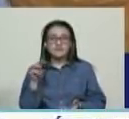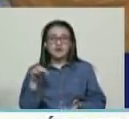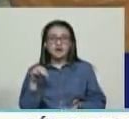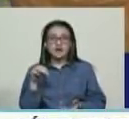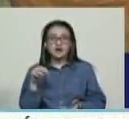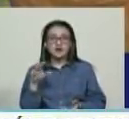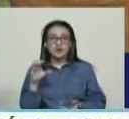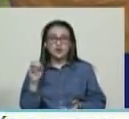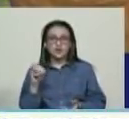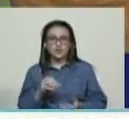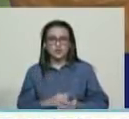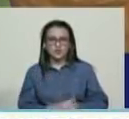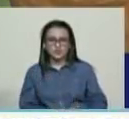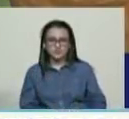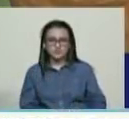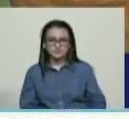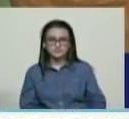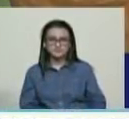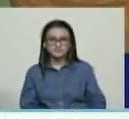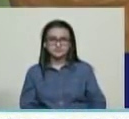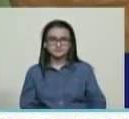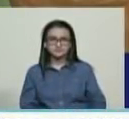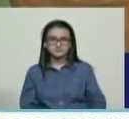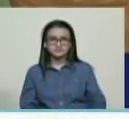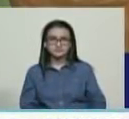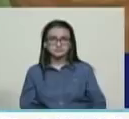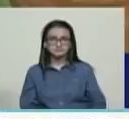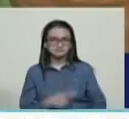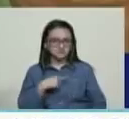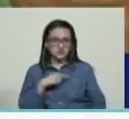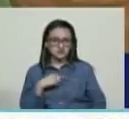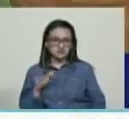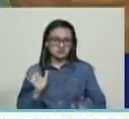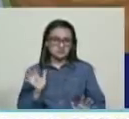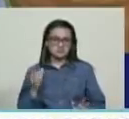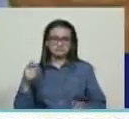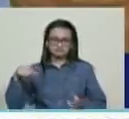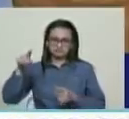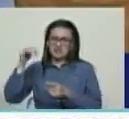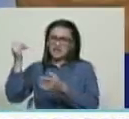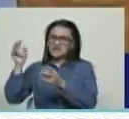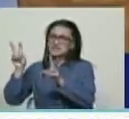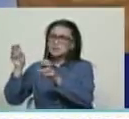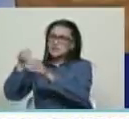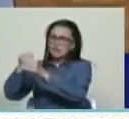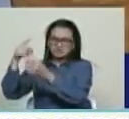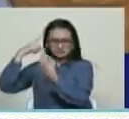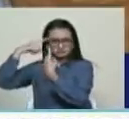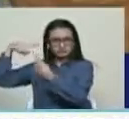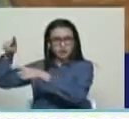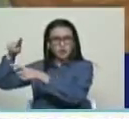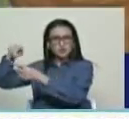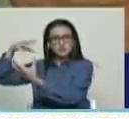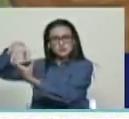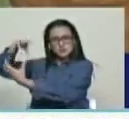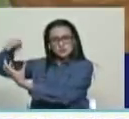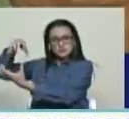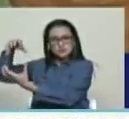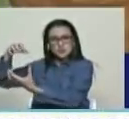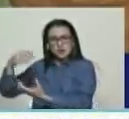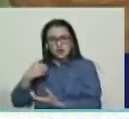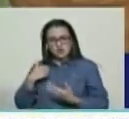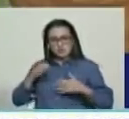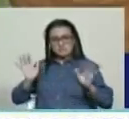Para ellos, para nosotros no lo es. Discutan sus temas internos, no se metan en los asuntos internos de nuestro país.